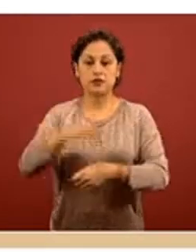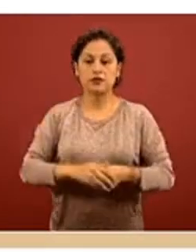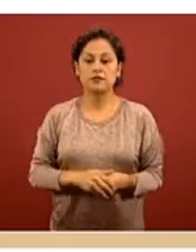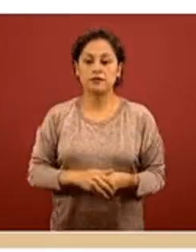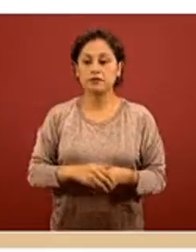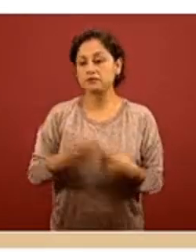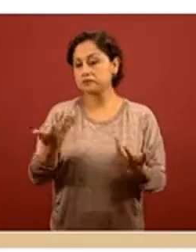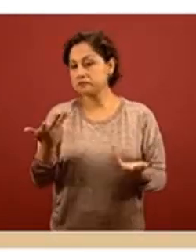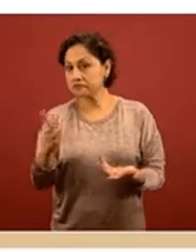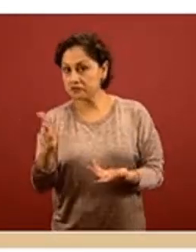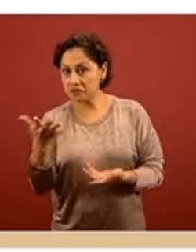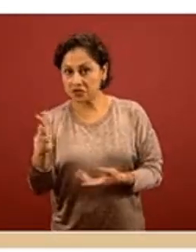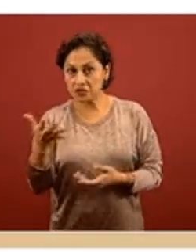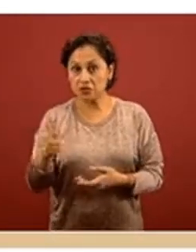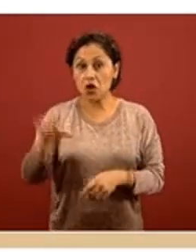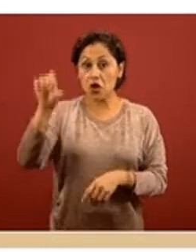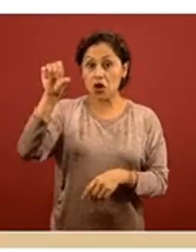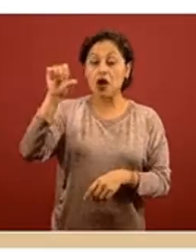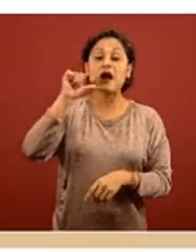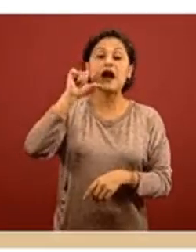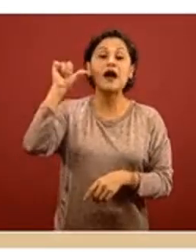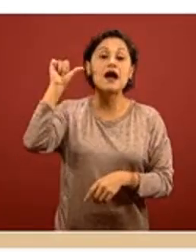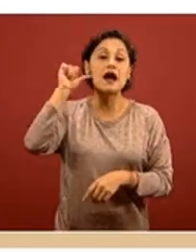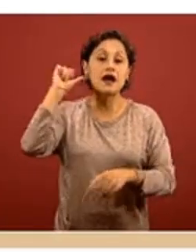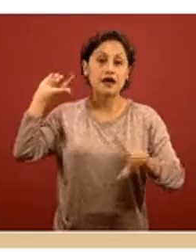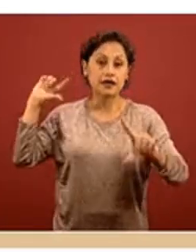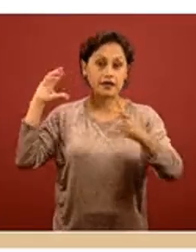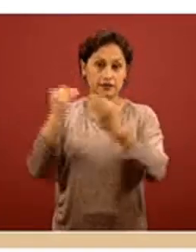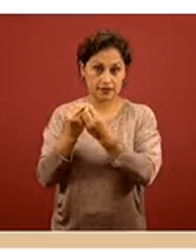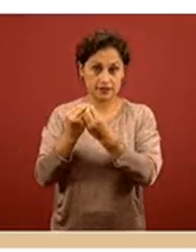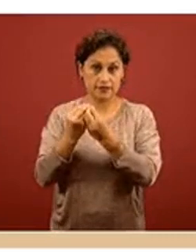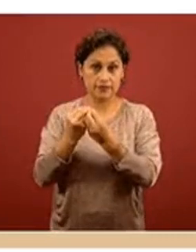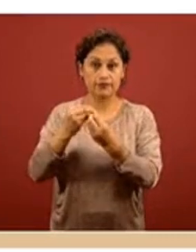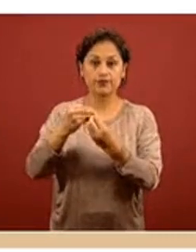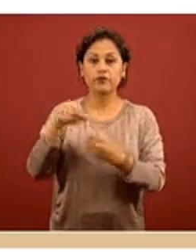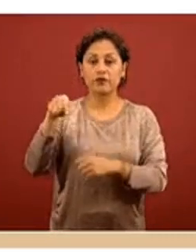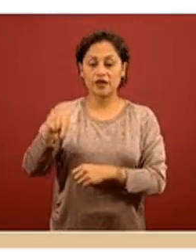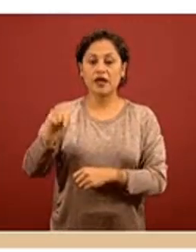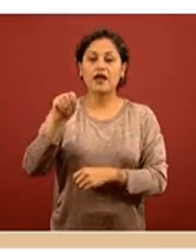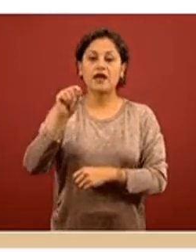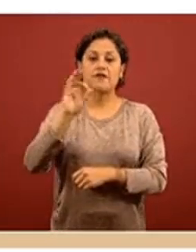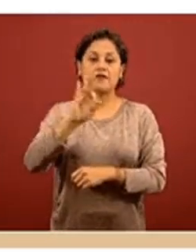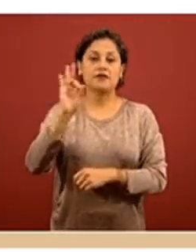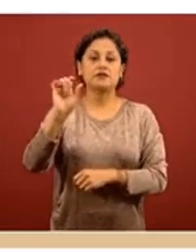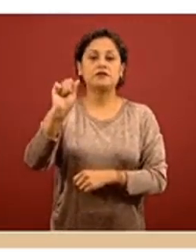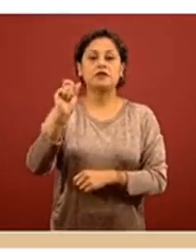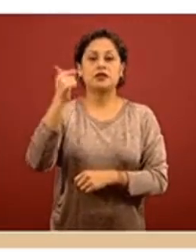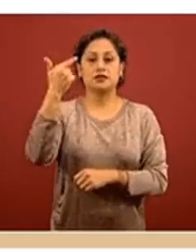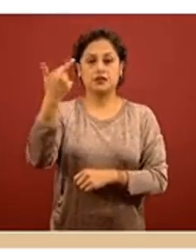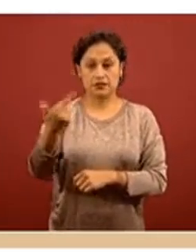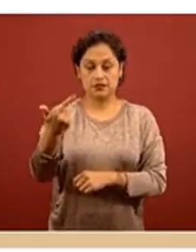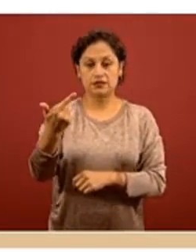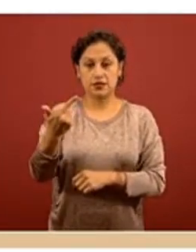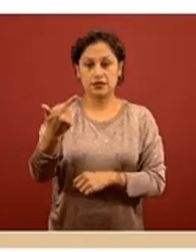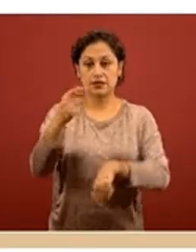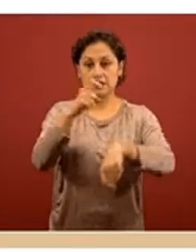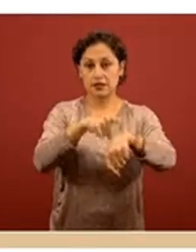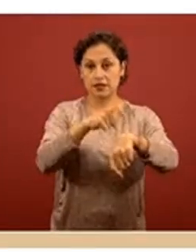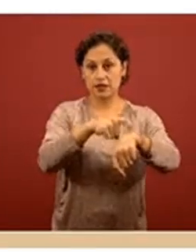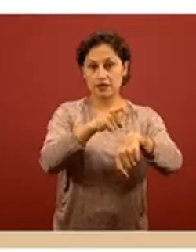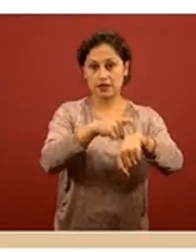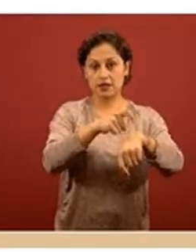hablamos que en el corte del día de ayer, recordemos que este es el informe del 27, pero el corte se hace de las 00 horas a